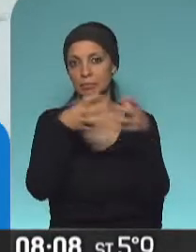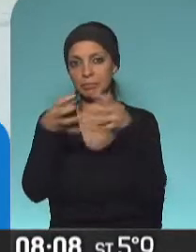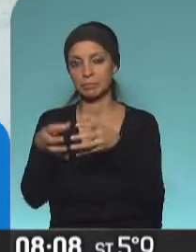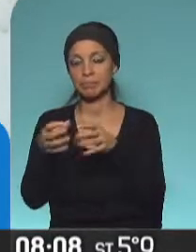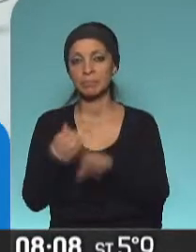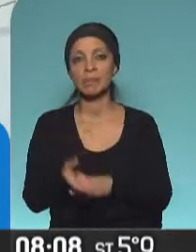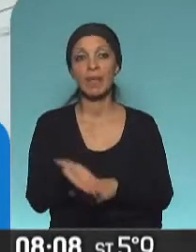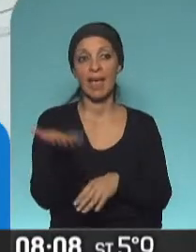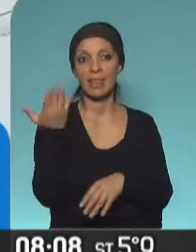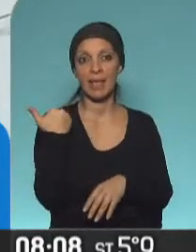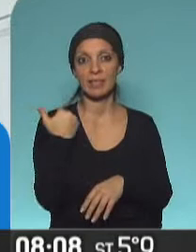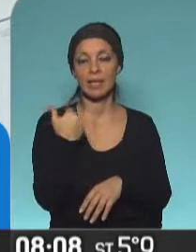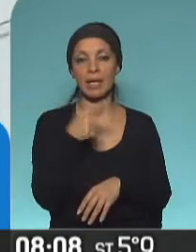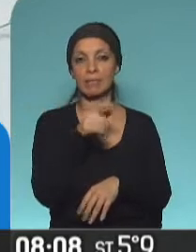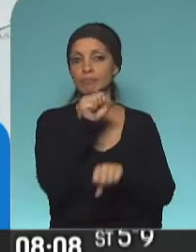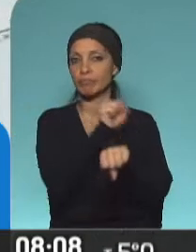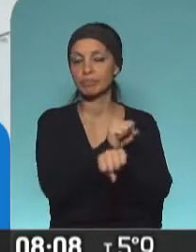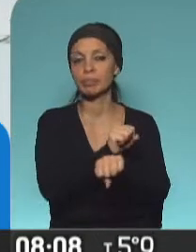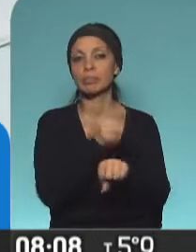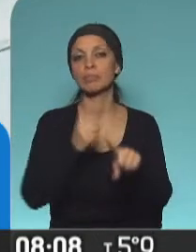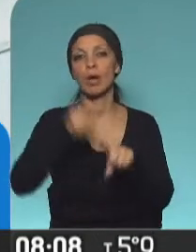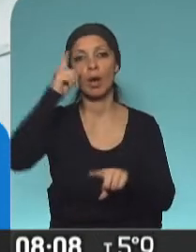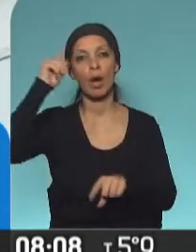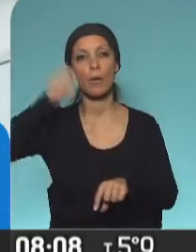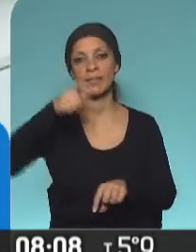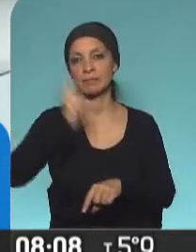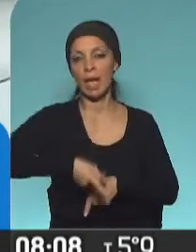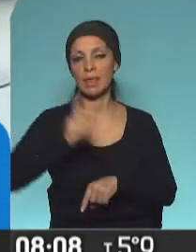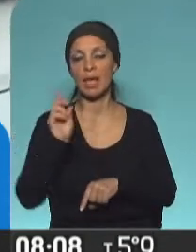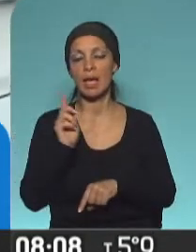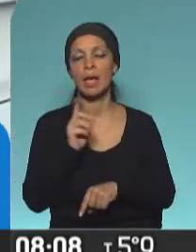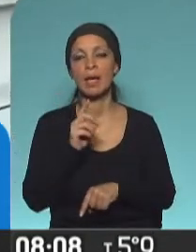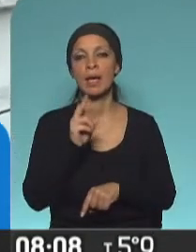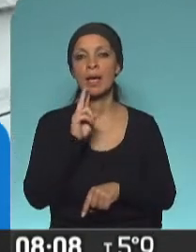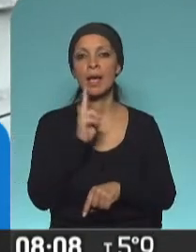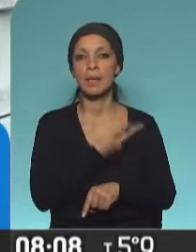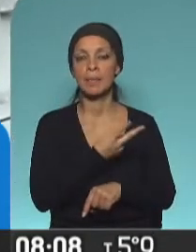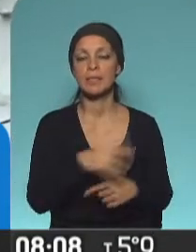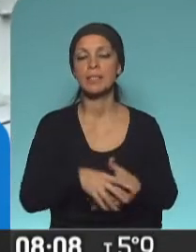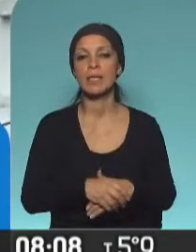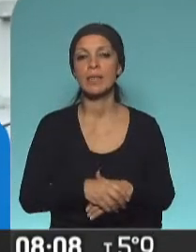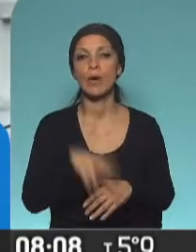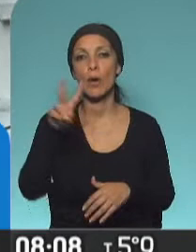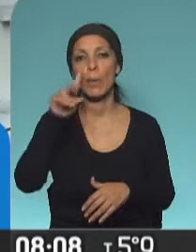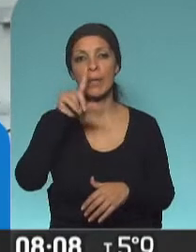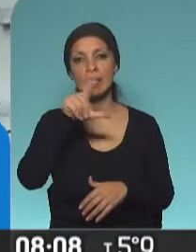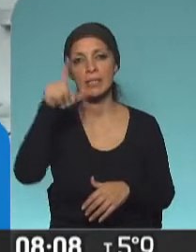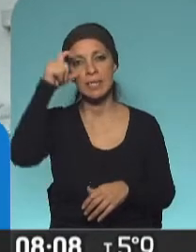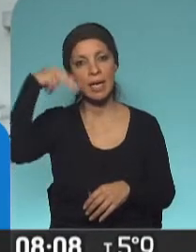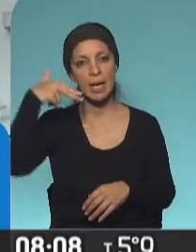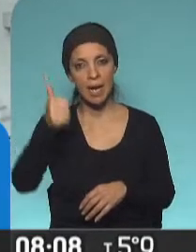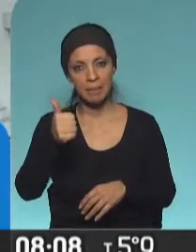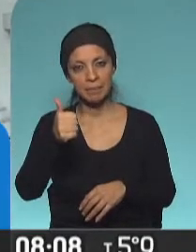por pedido del juez que entiende en la causa estamos hablando de federico villena recordemos que están